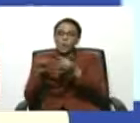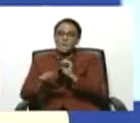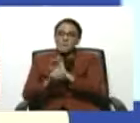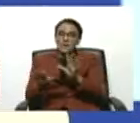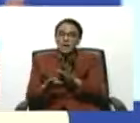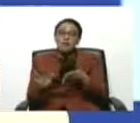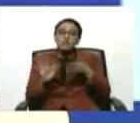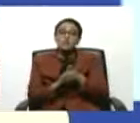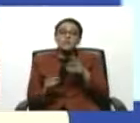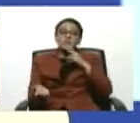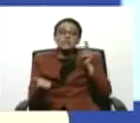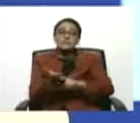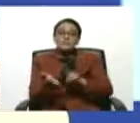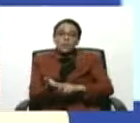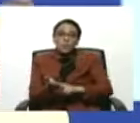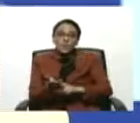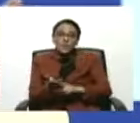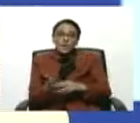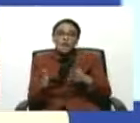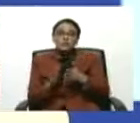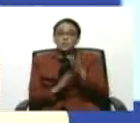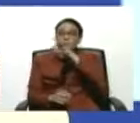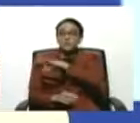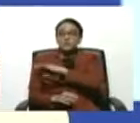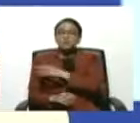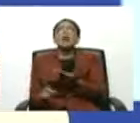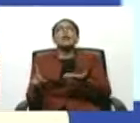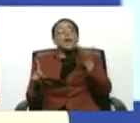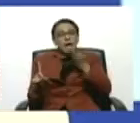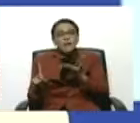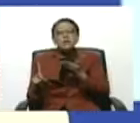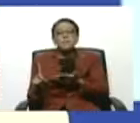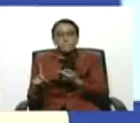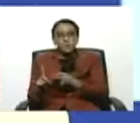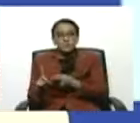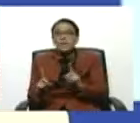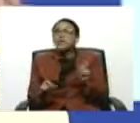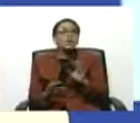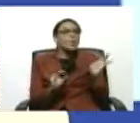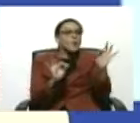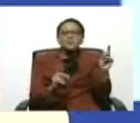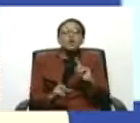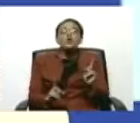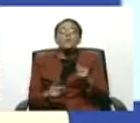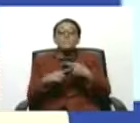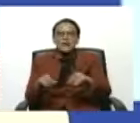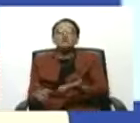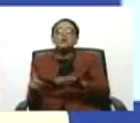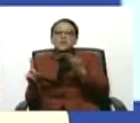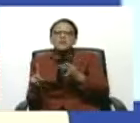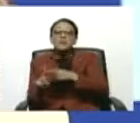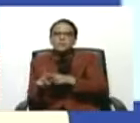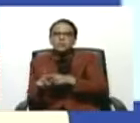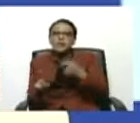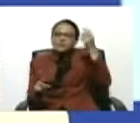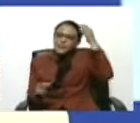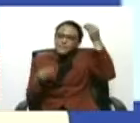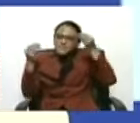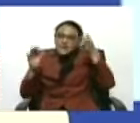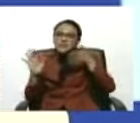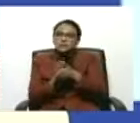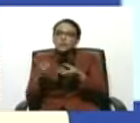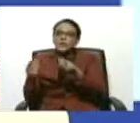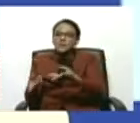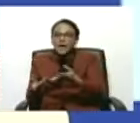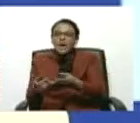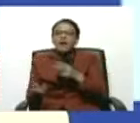es una neid para la economía de Mercado eso no es nada especial el gobierno genera unas